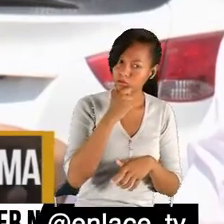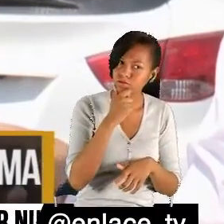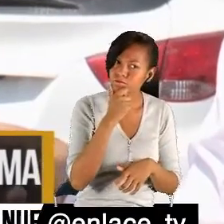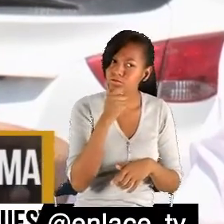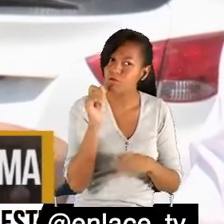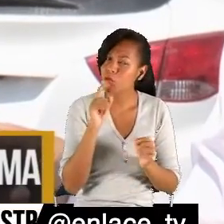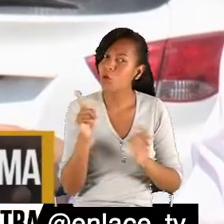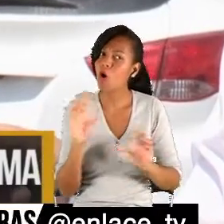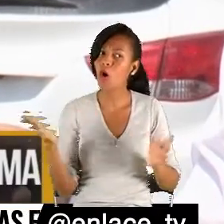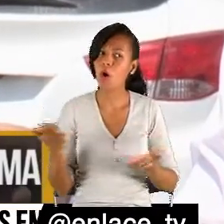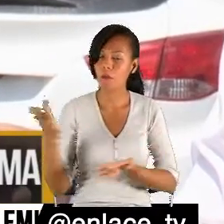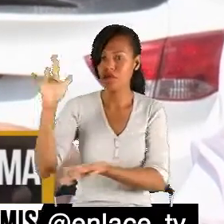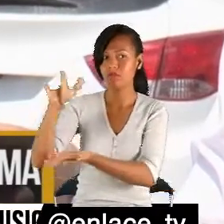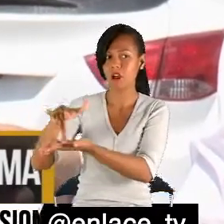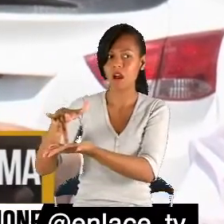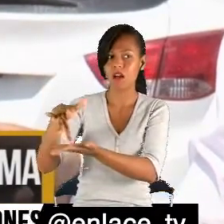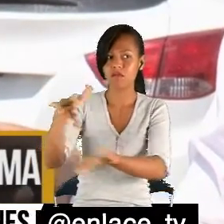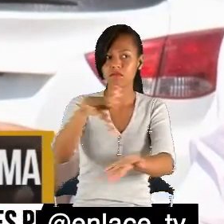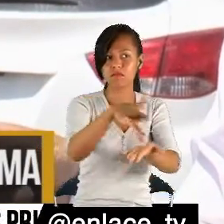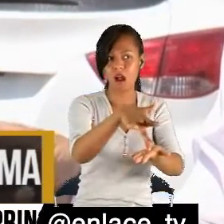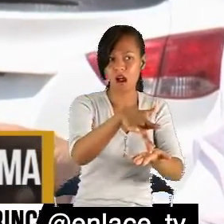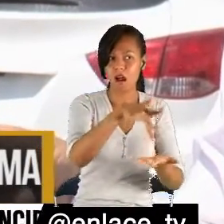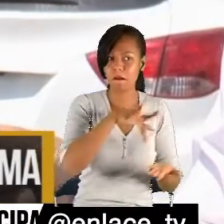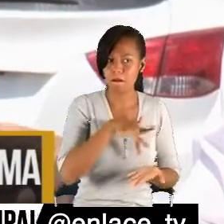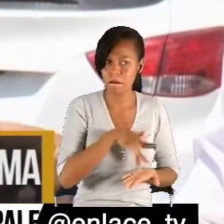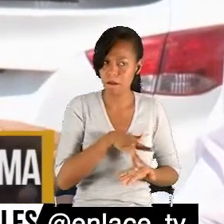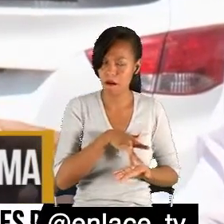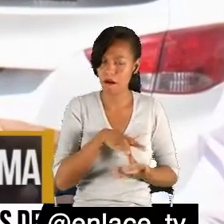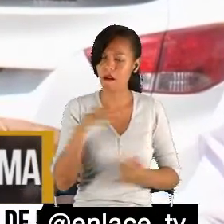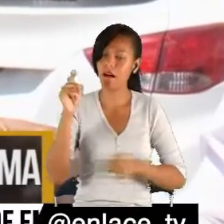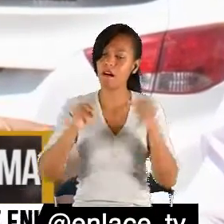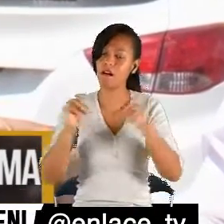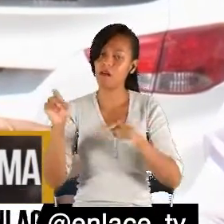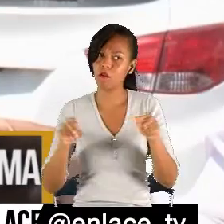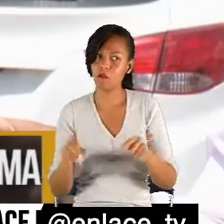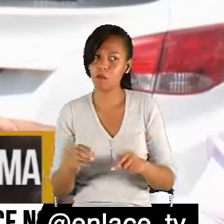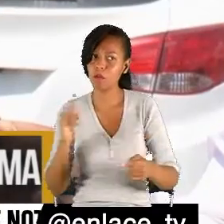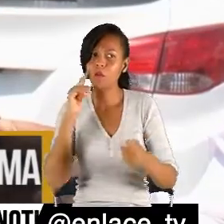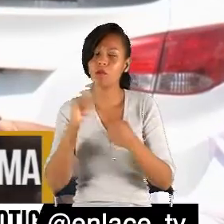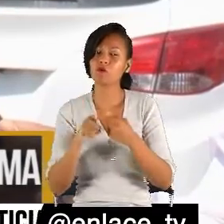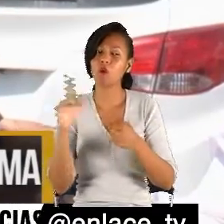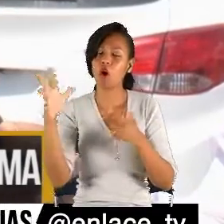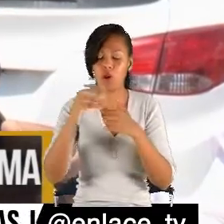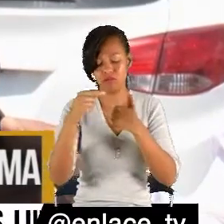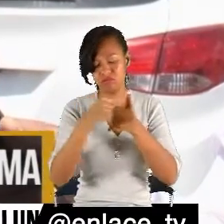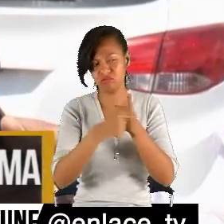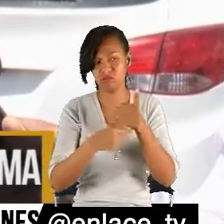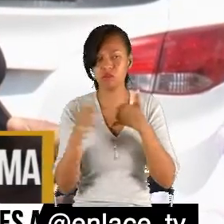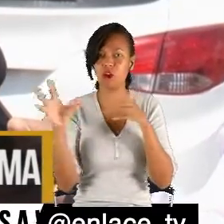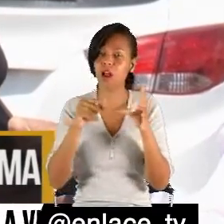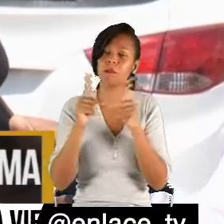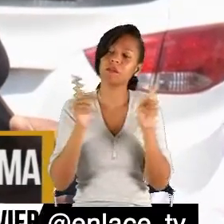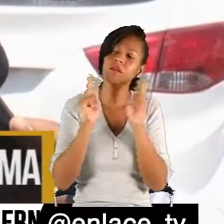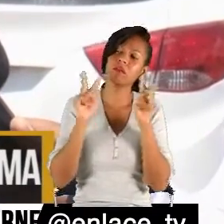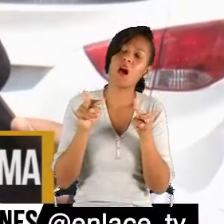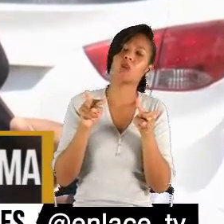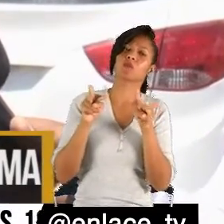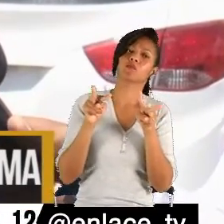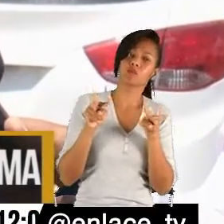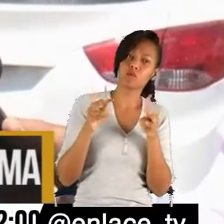puntos totalmente diseñados estratégicamente para que el país tenga en cuenta de que tantos y cuántos somos